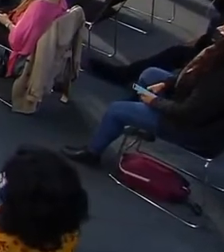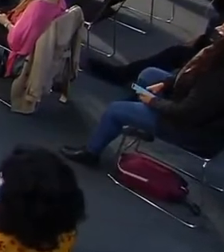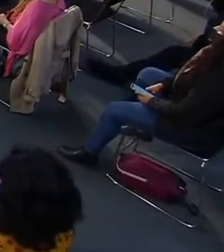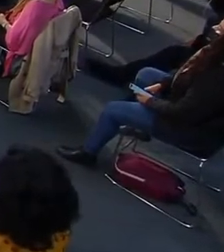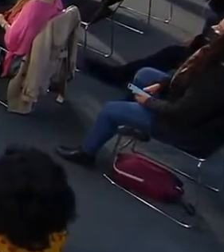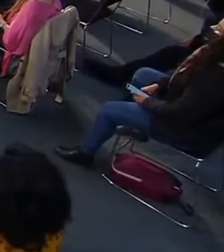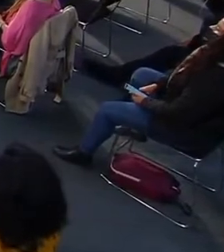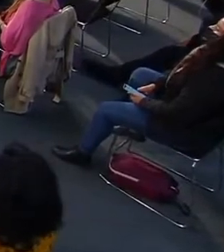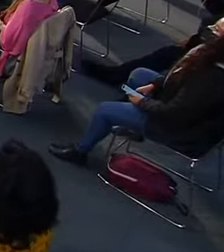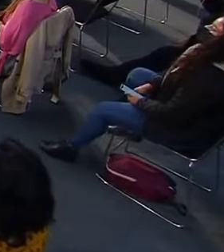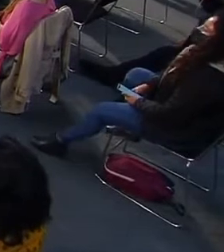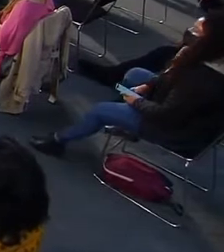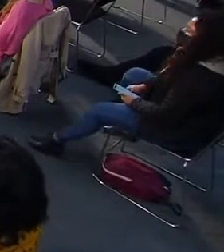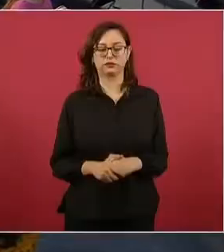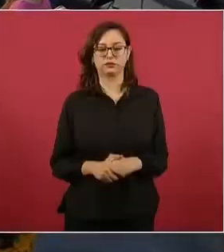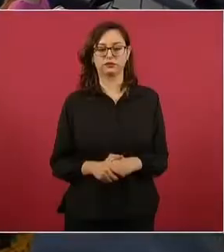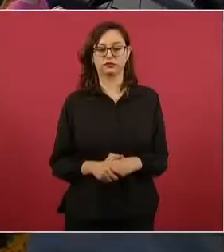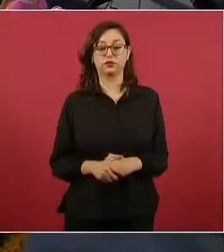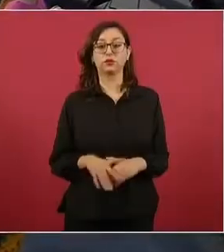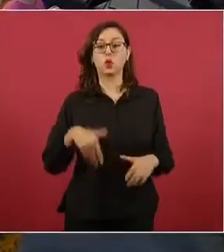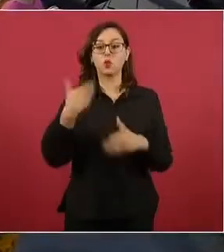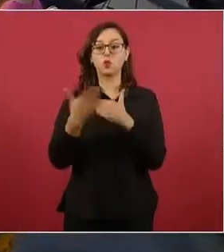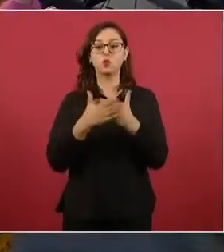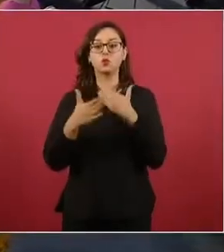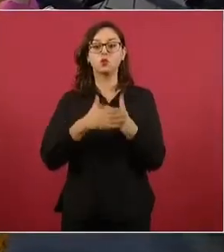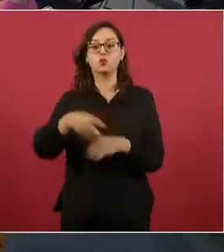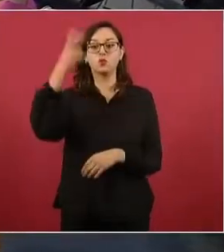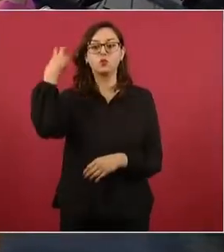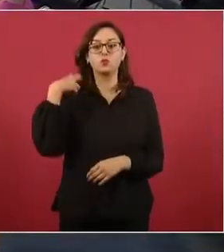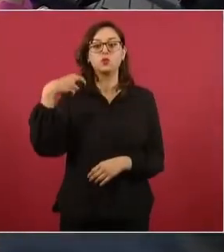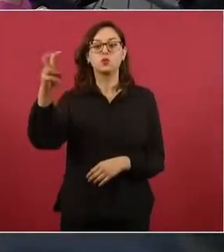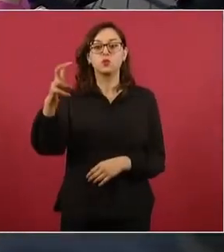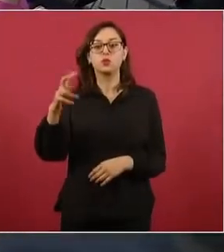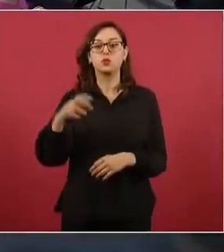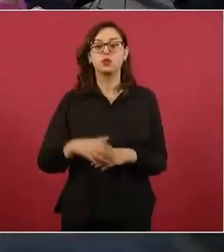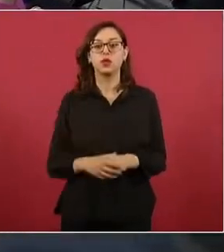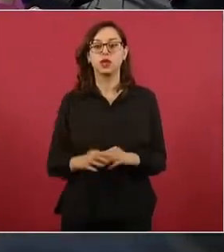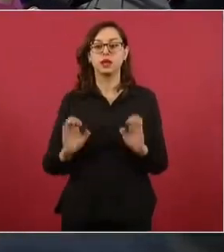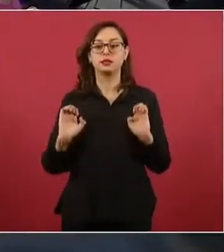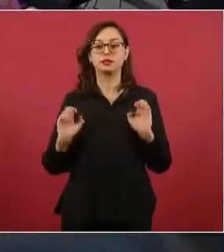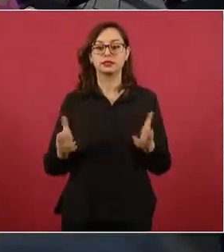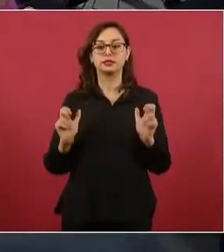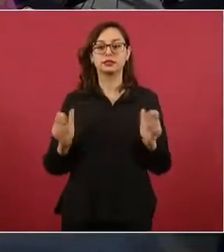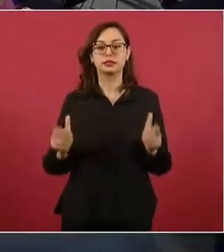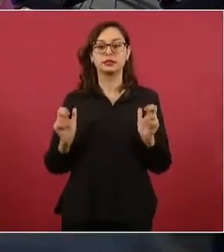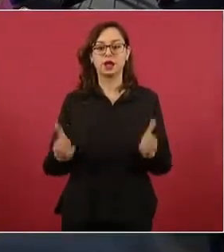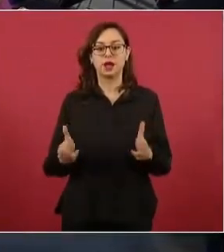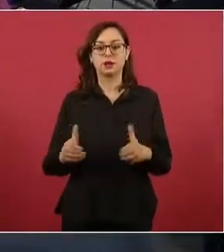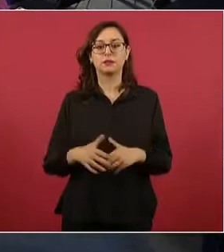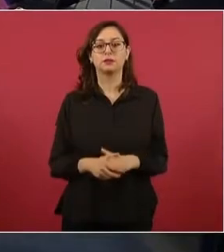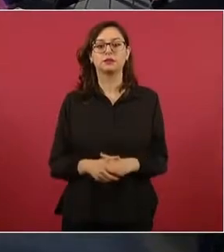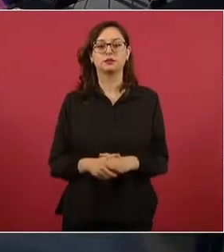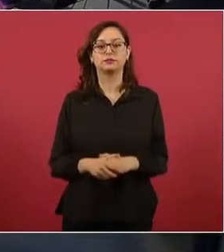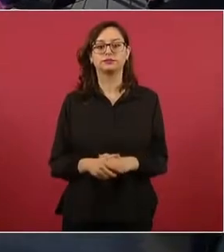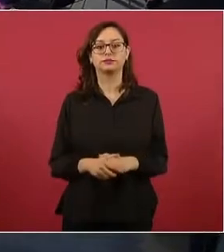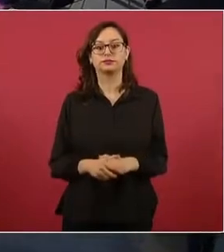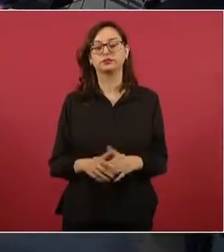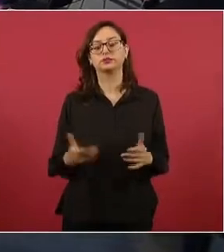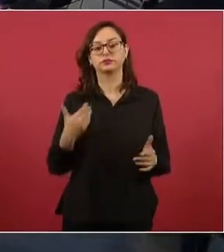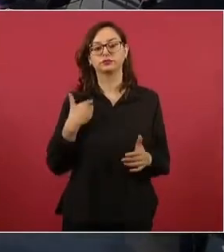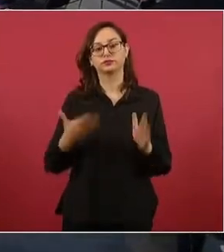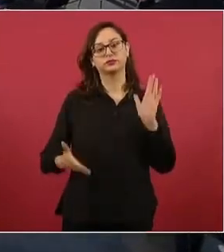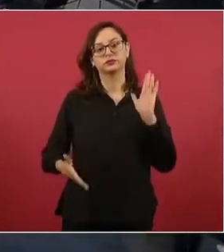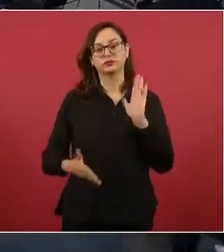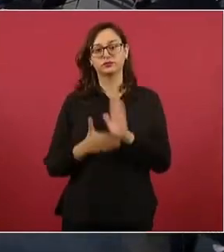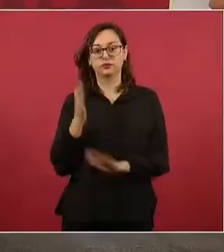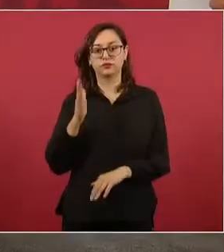No, no va a haber mañanera el lunes aquí y terminando la mañanera salimos a